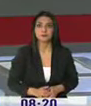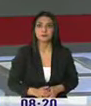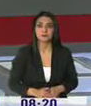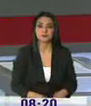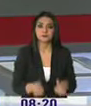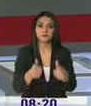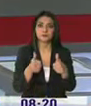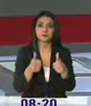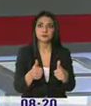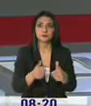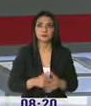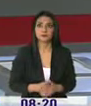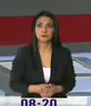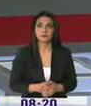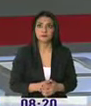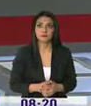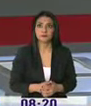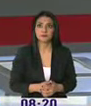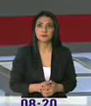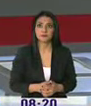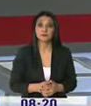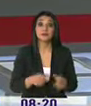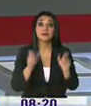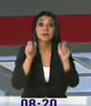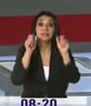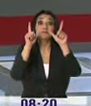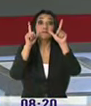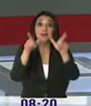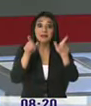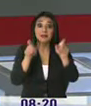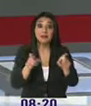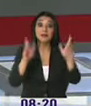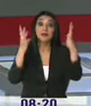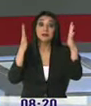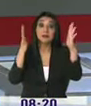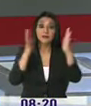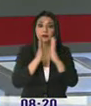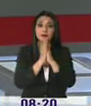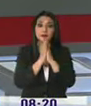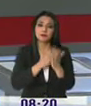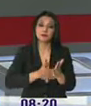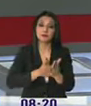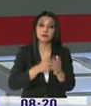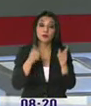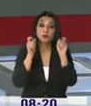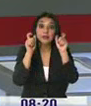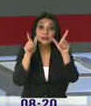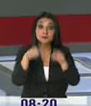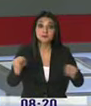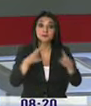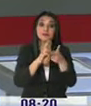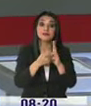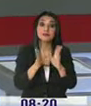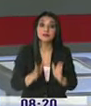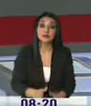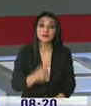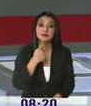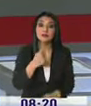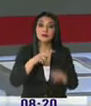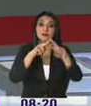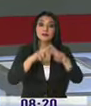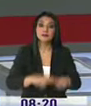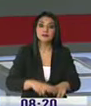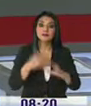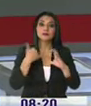bien, Don Chili, vaya preparándose, wake up, despiértese, porque hay que aplaudir y hay que poner pitos a todo lo que nos van a decir los vecinos inmediatamente para revisar